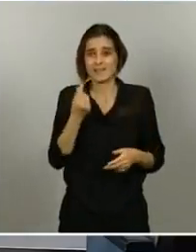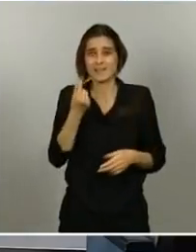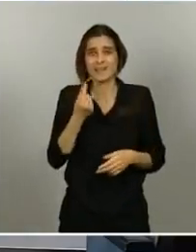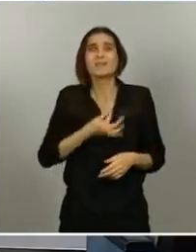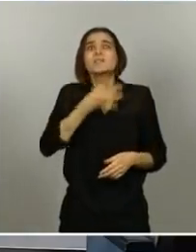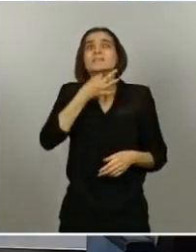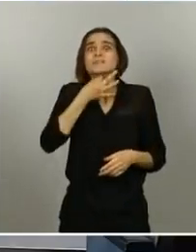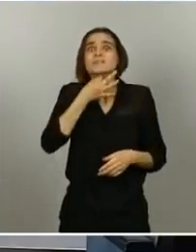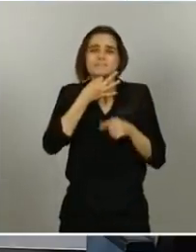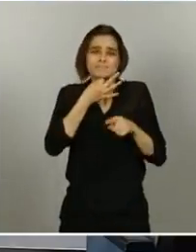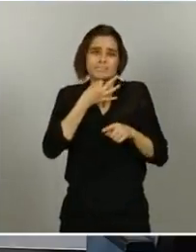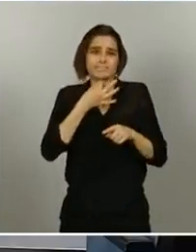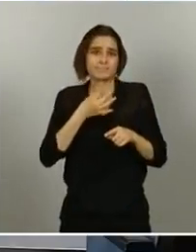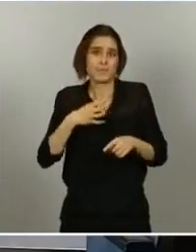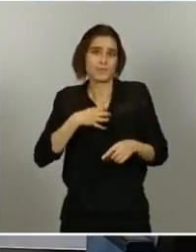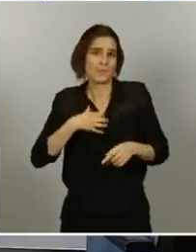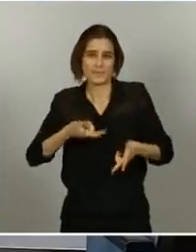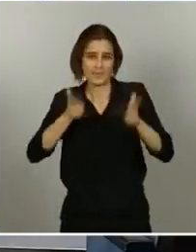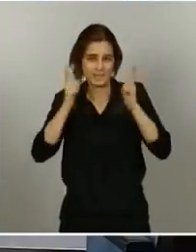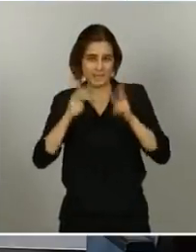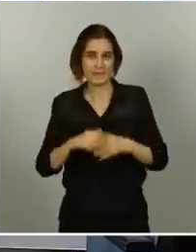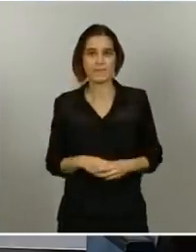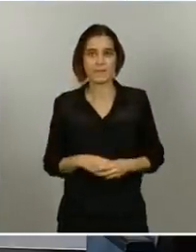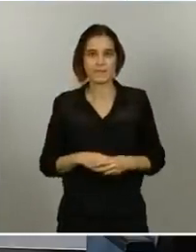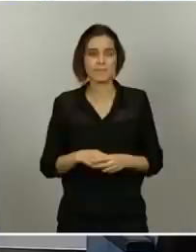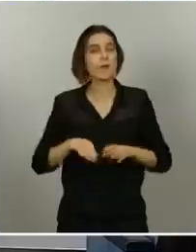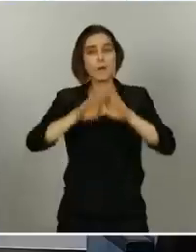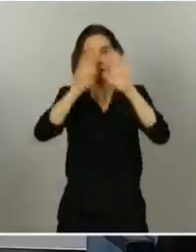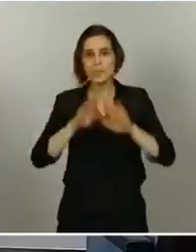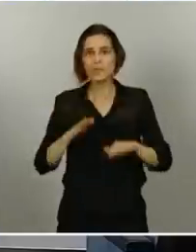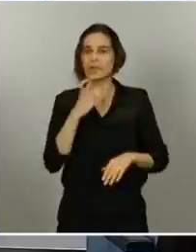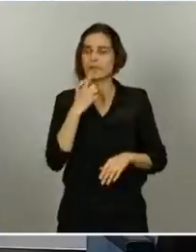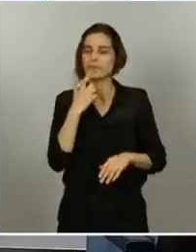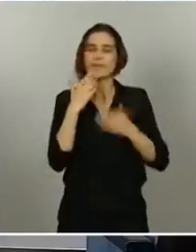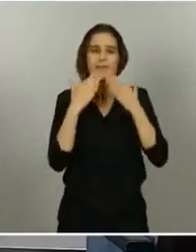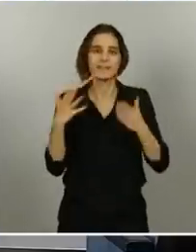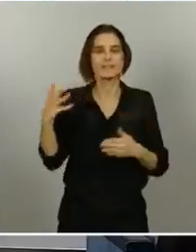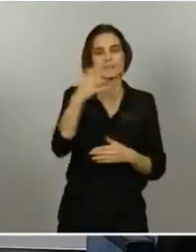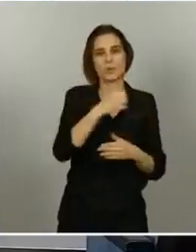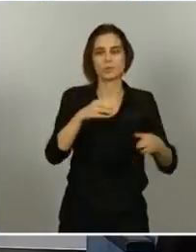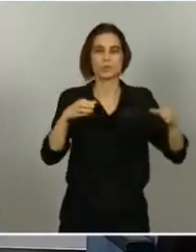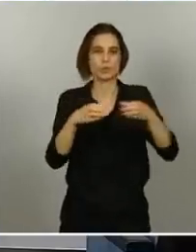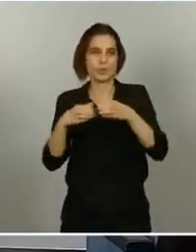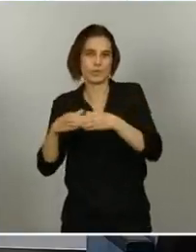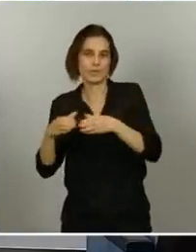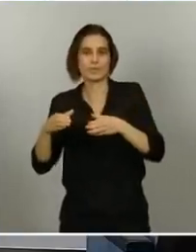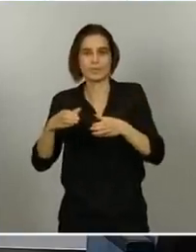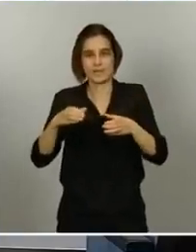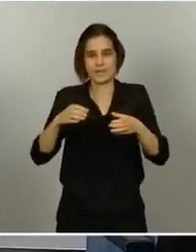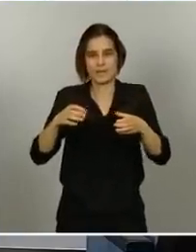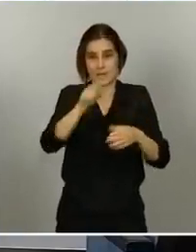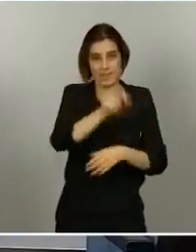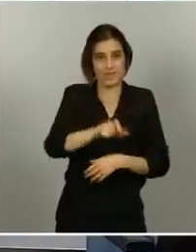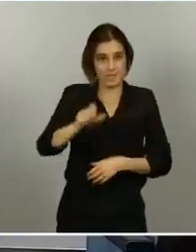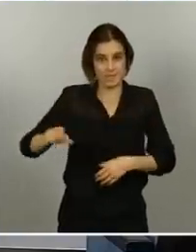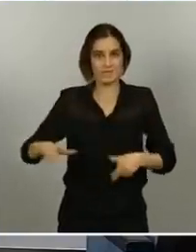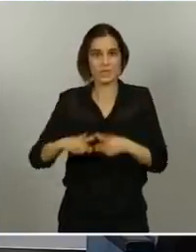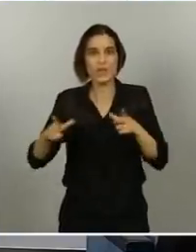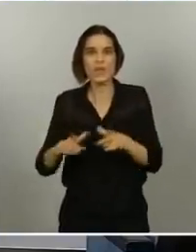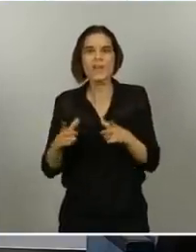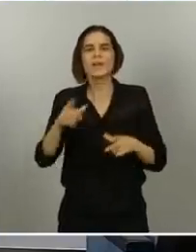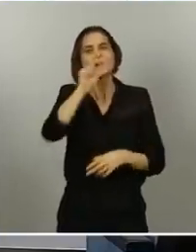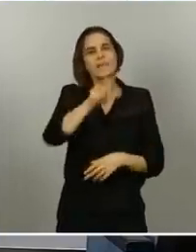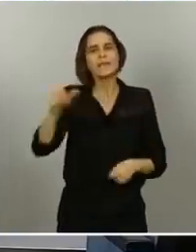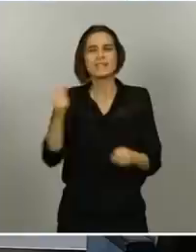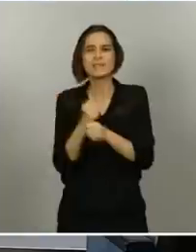as gracias a todos os colectivos da sociedade civil aos trabajadores e trabajadoras dos servicios sociales públicos que durante moitos anos han peleado contra